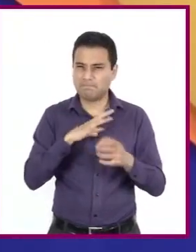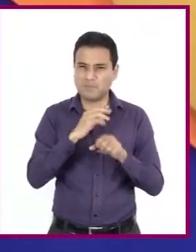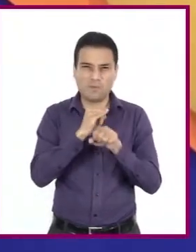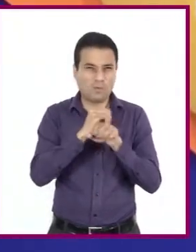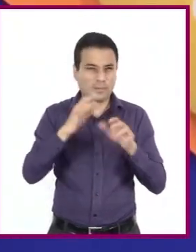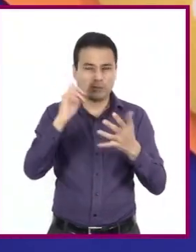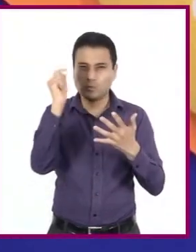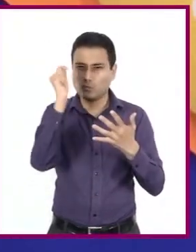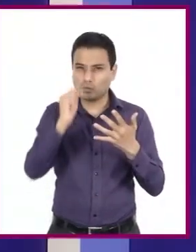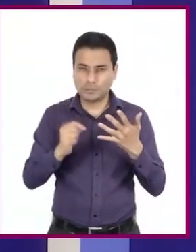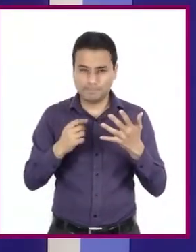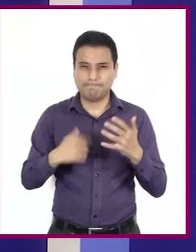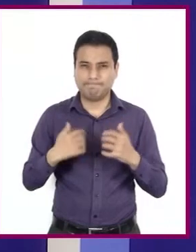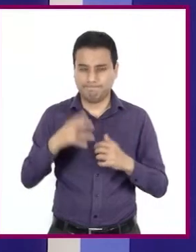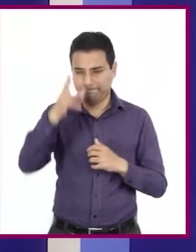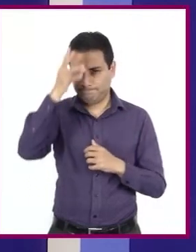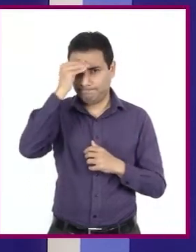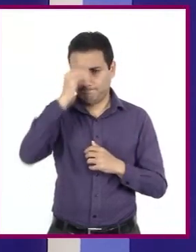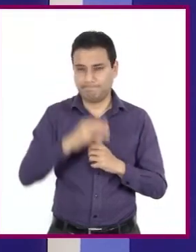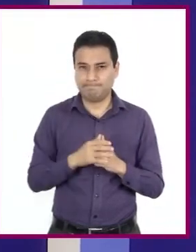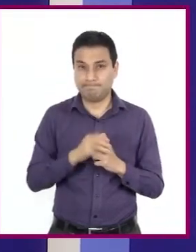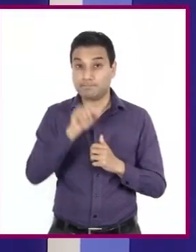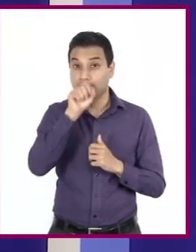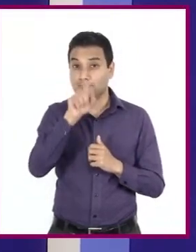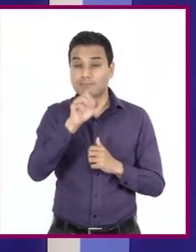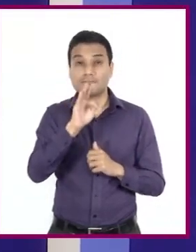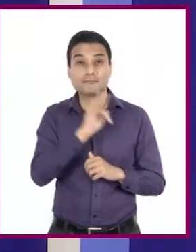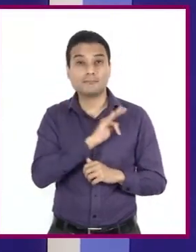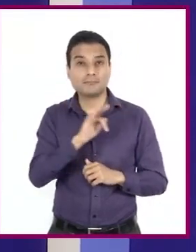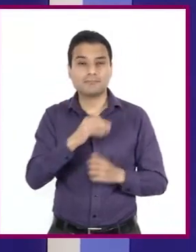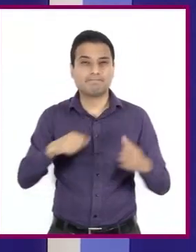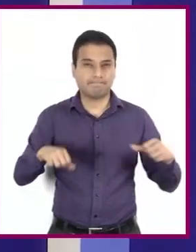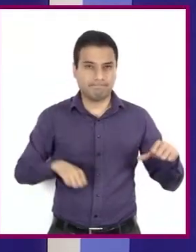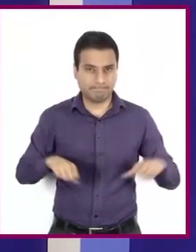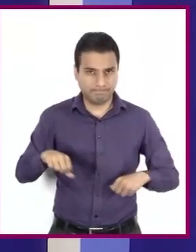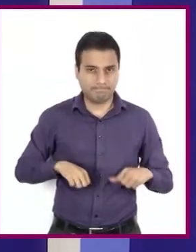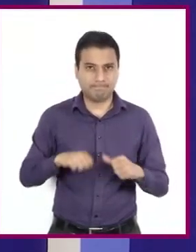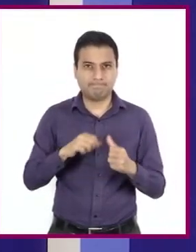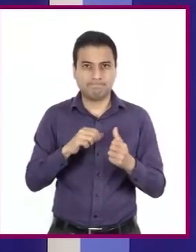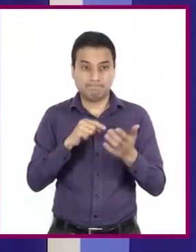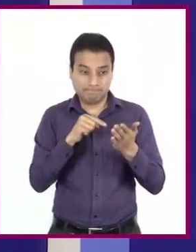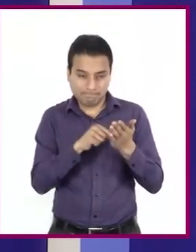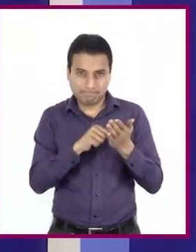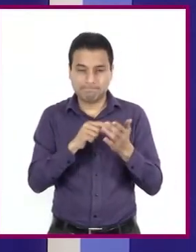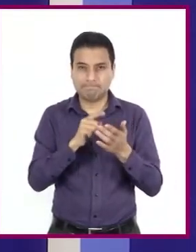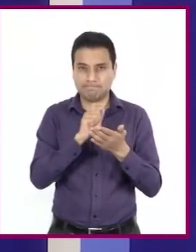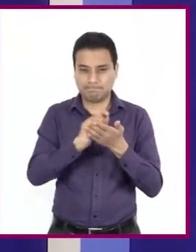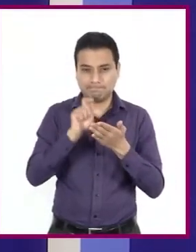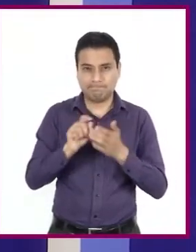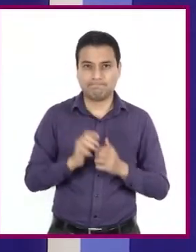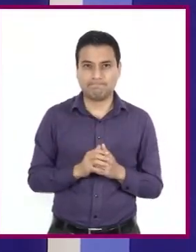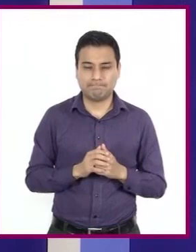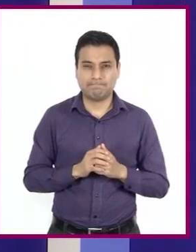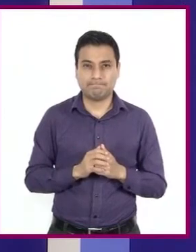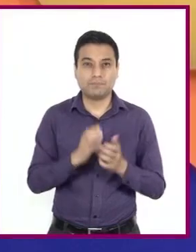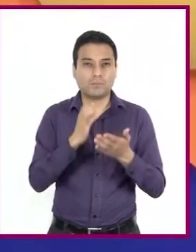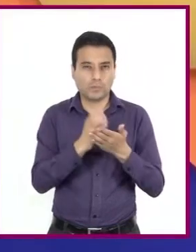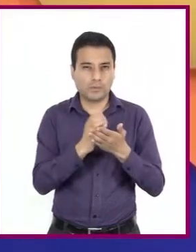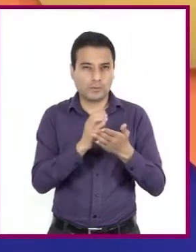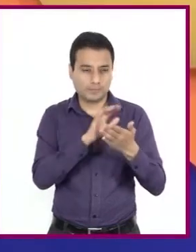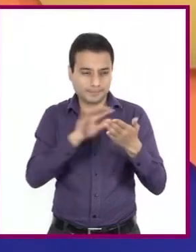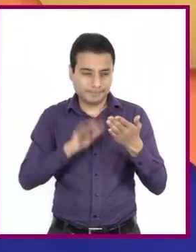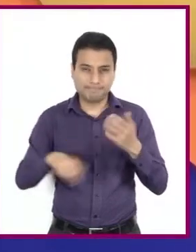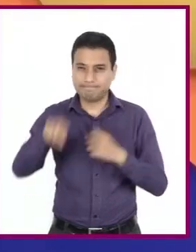que enriquezca lo aprendido. También pueden realizar los retos sugeridos en él, o bien consultar sus apuntes. Lo importante es